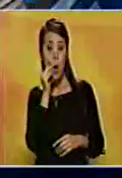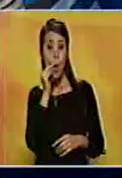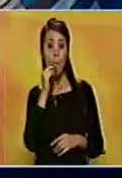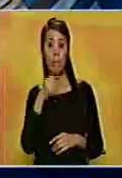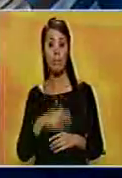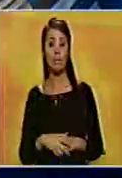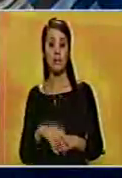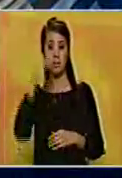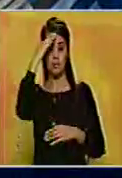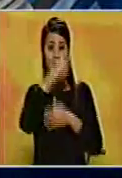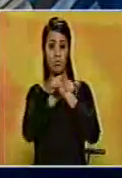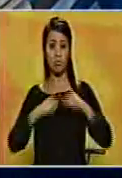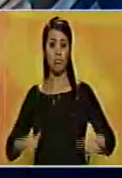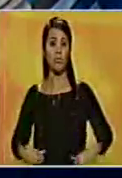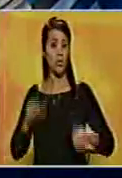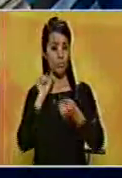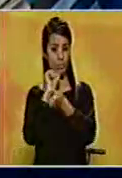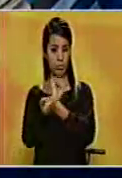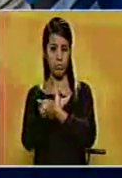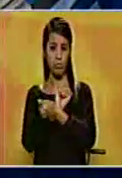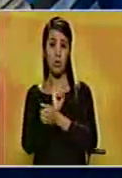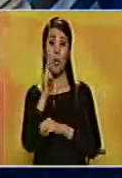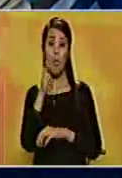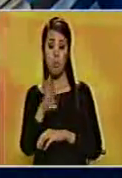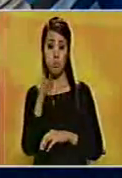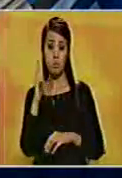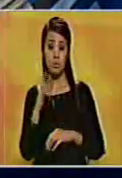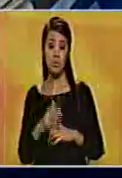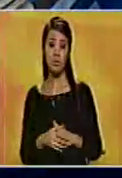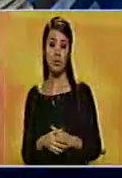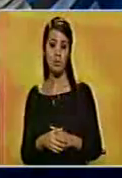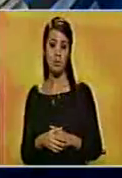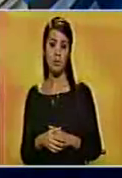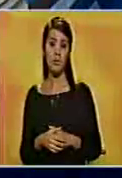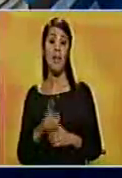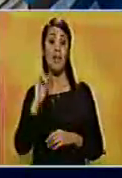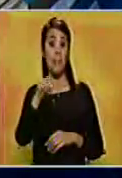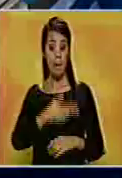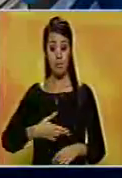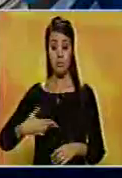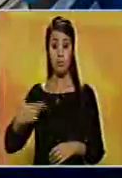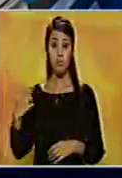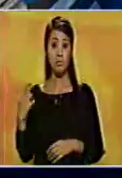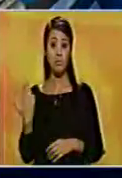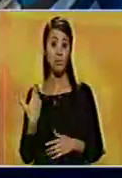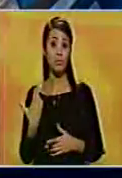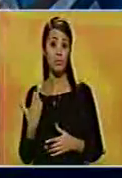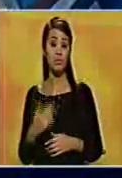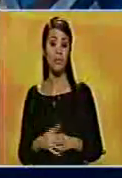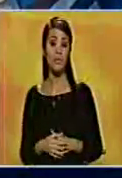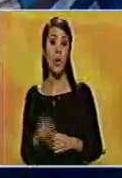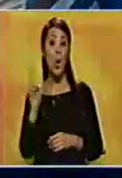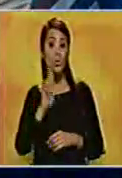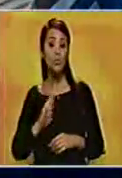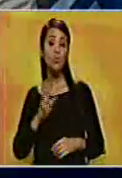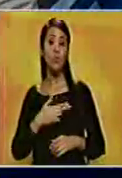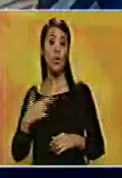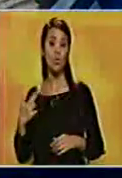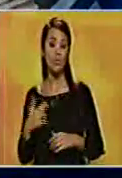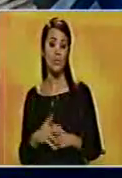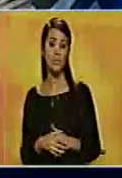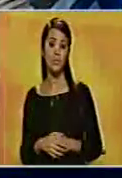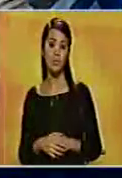cortez será imputado por los delitos de homicidio calificado por motivos fútiles uso indebido de arma orgánica y simulación de hecho punible